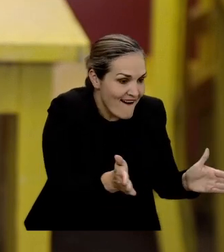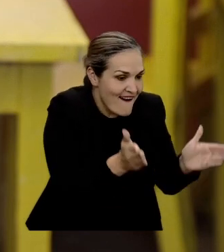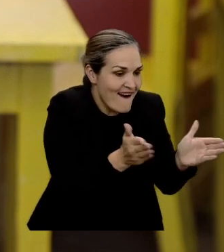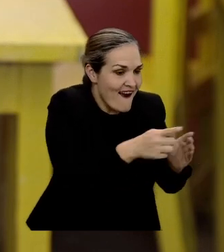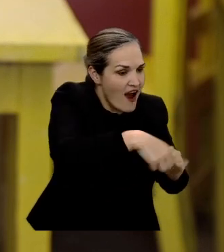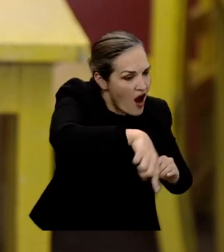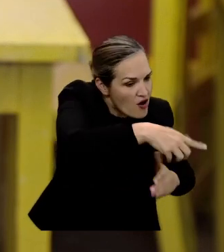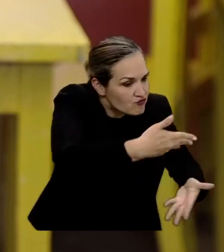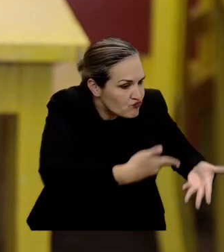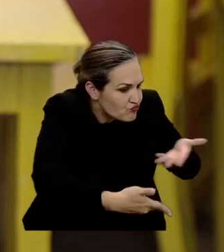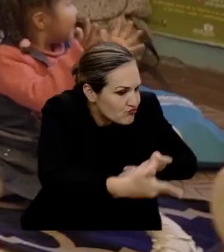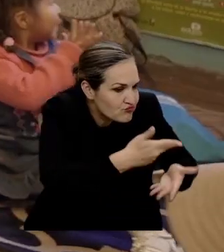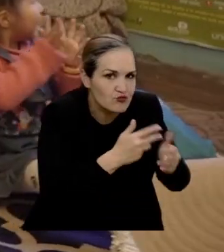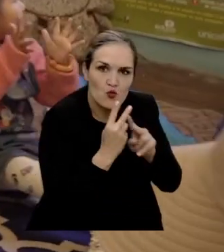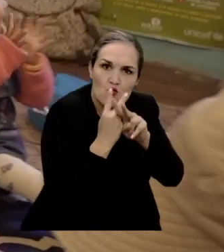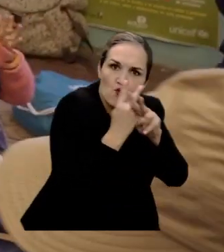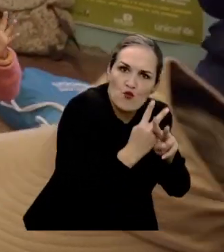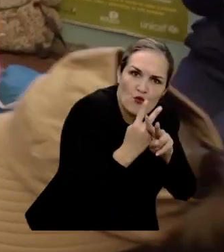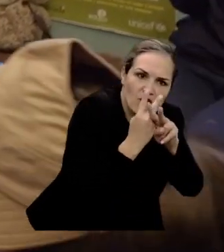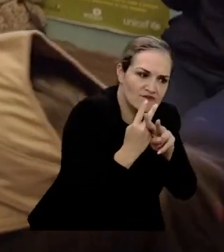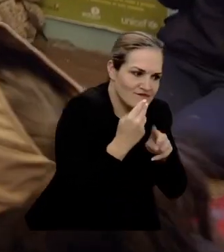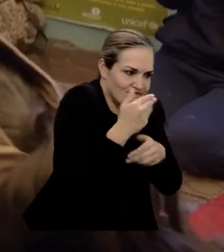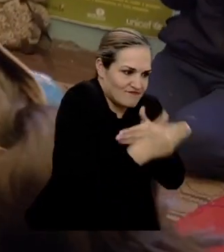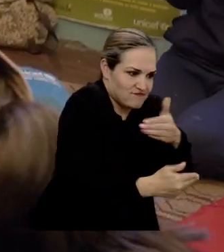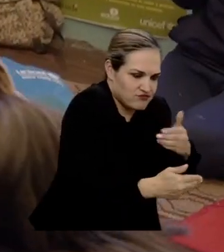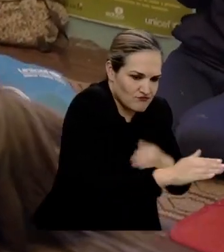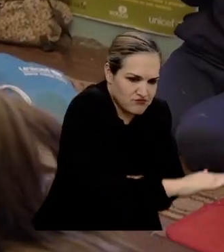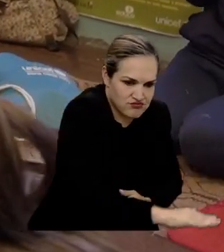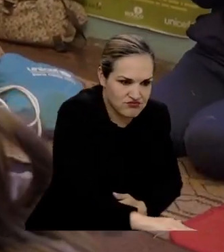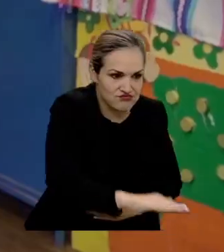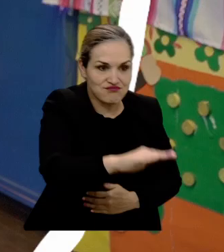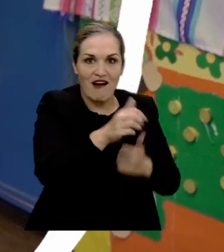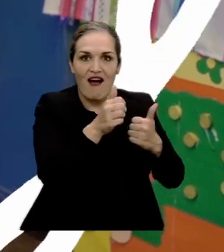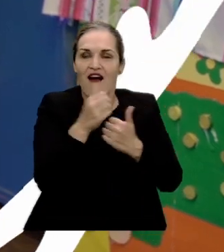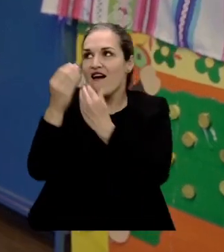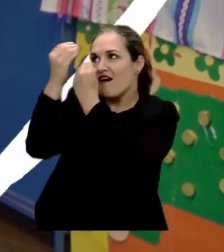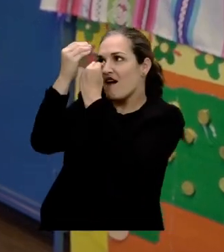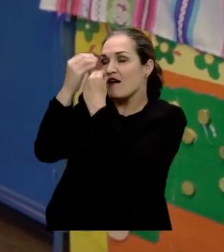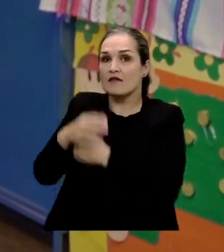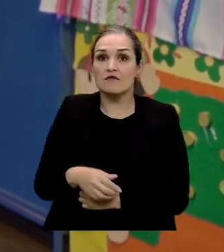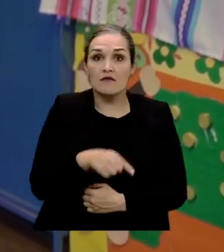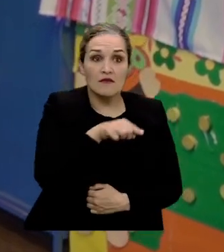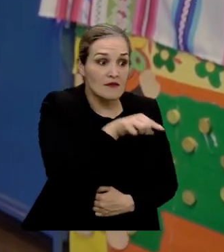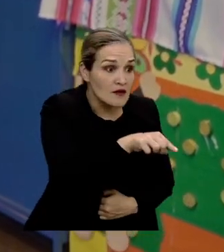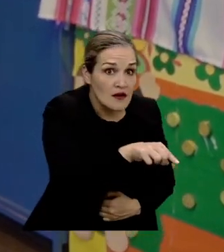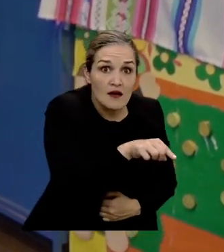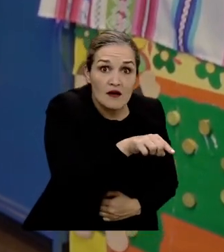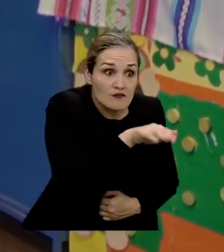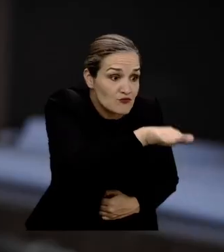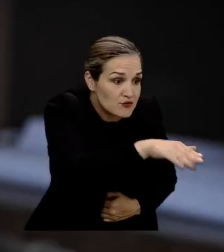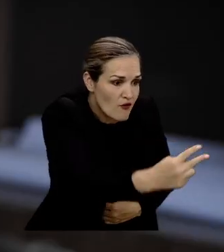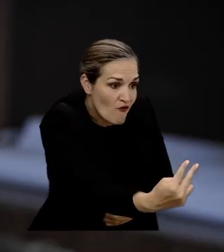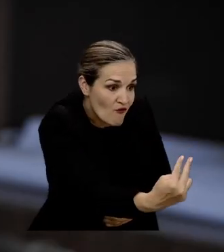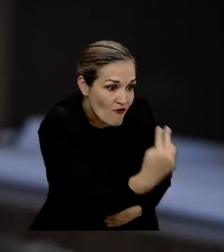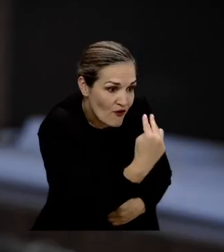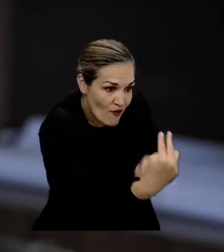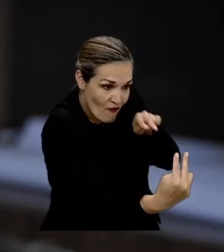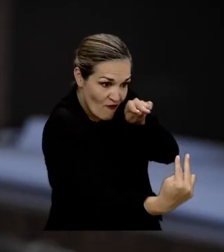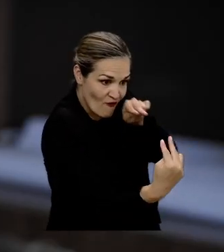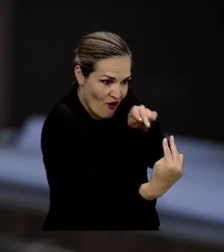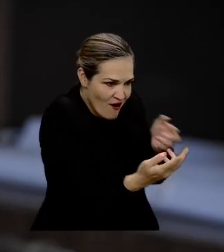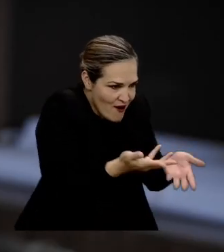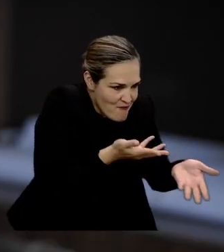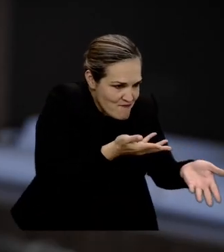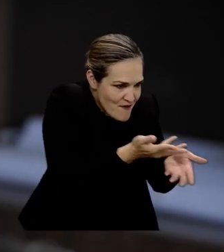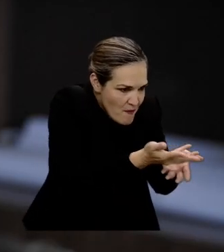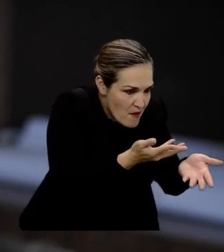niños, ayudarlos a cuidar. Si el niño verdaderamente le entiende, le escucha y hace una interacción